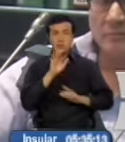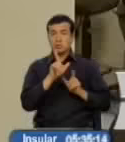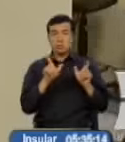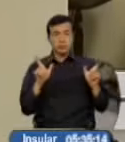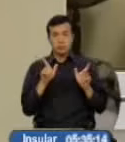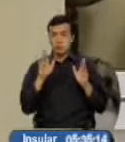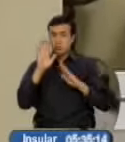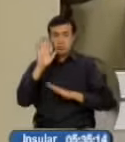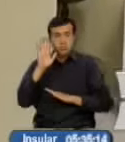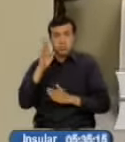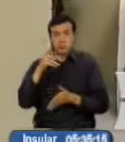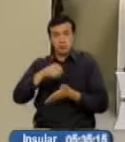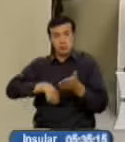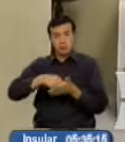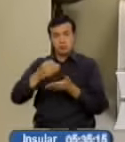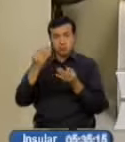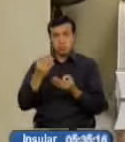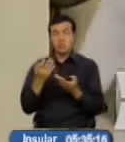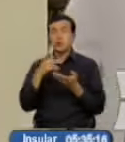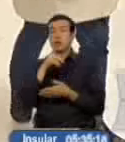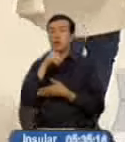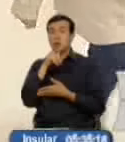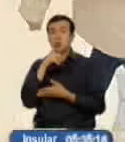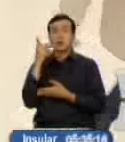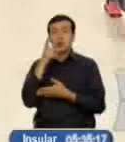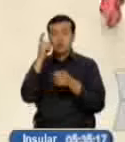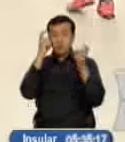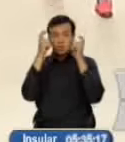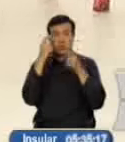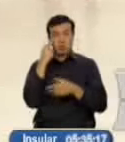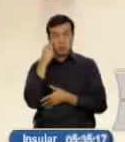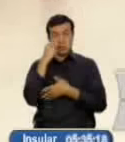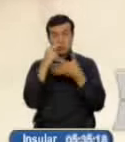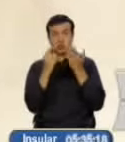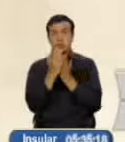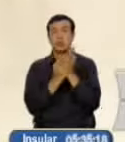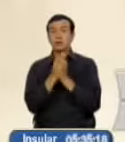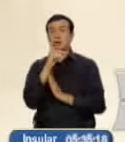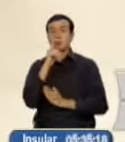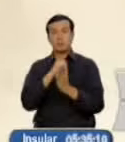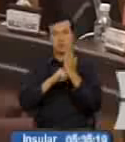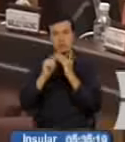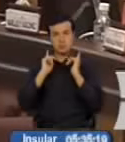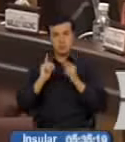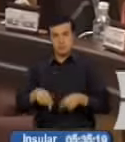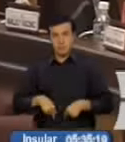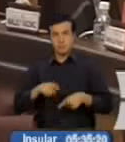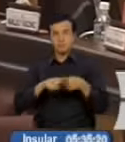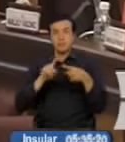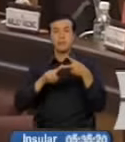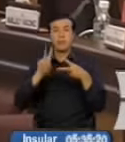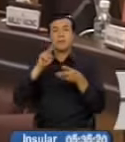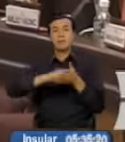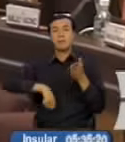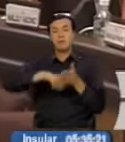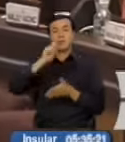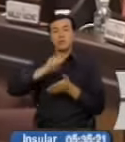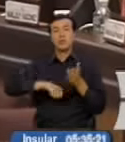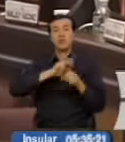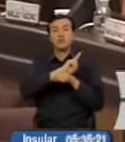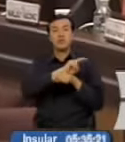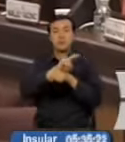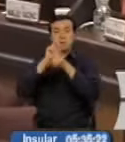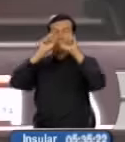ciudadanos. Para eso establecen como entes reguladores en materia de cumplimiento de servicios al Ministerio de Salud y en el de los aspectos contractuales a la